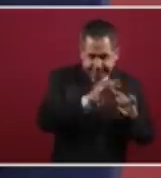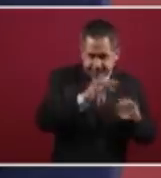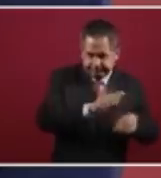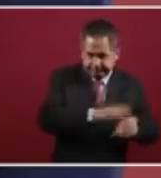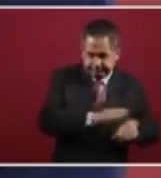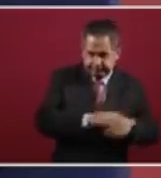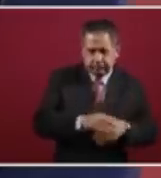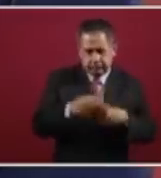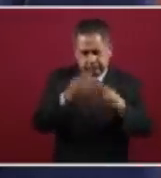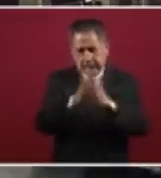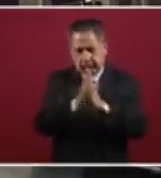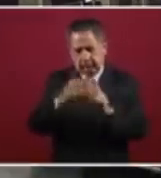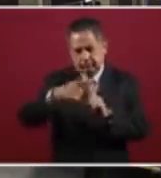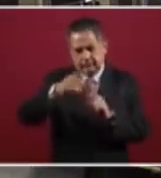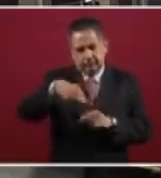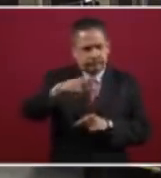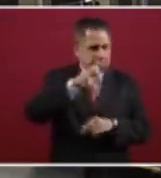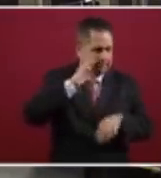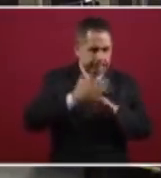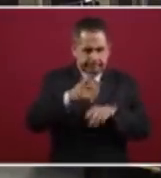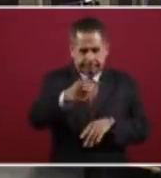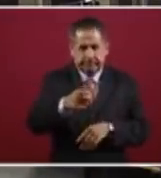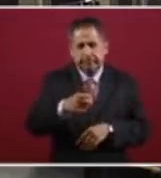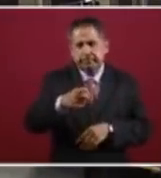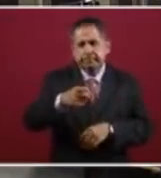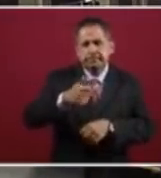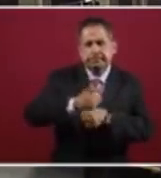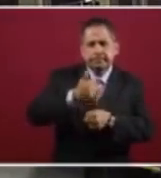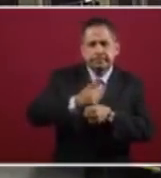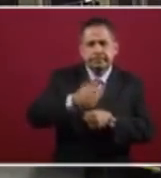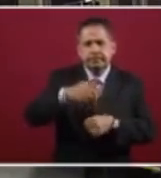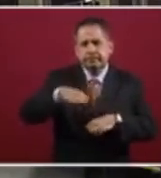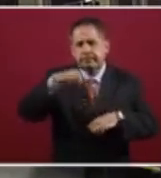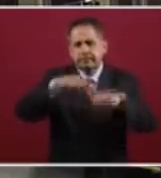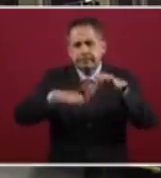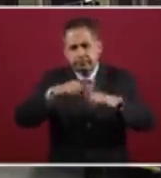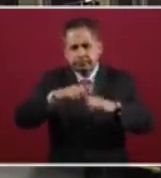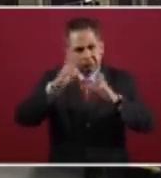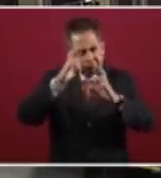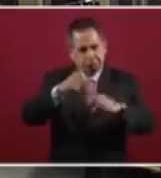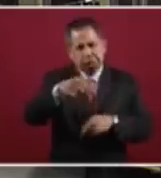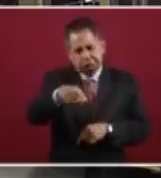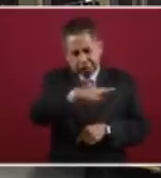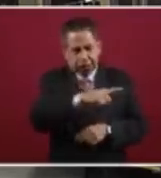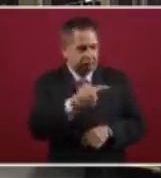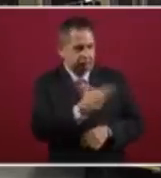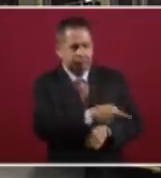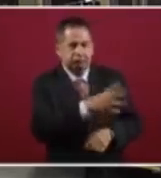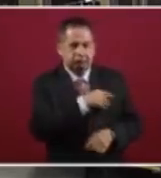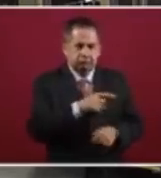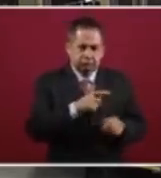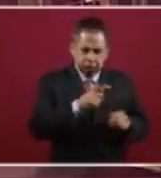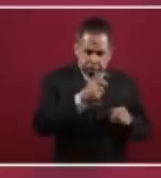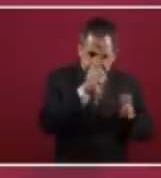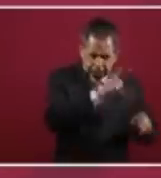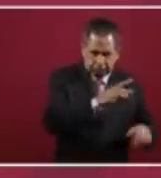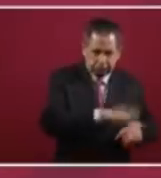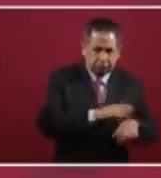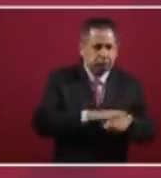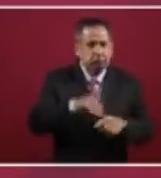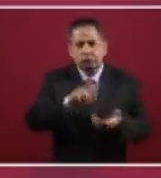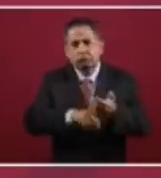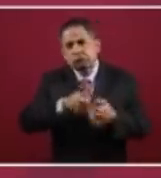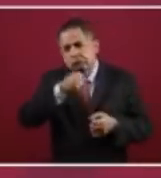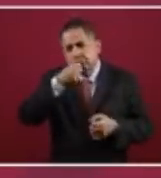Y ahí se los dejo de tarea a los adultos respetables, ancianos respetables,